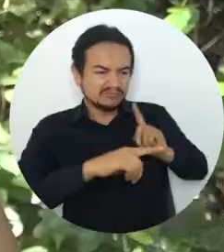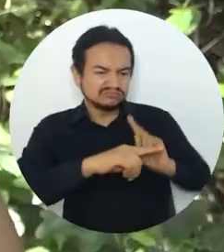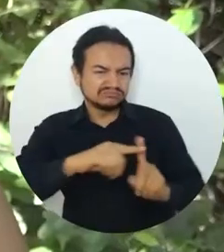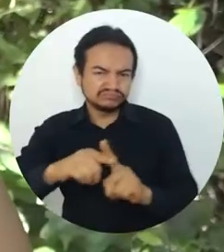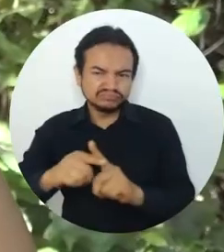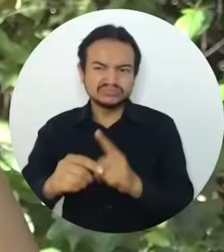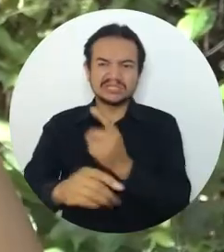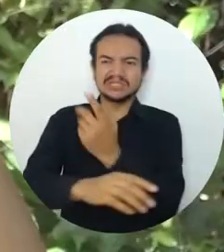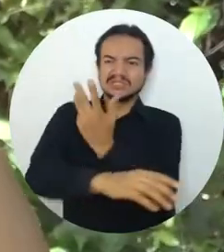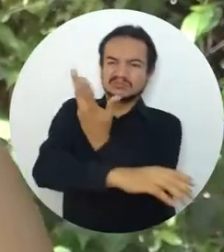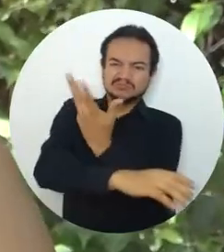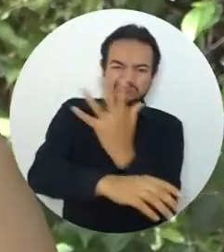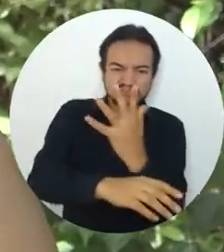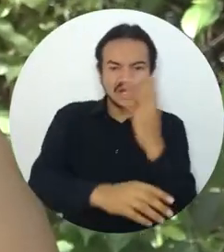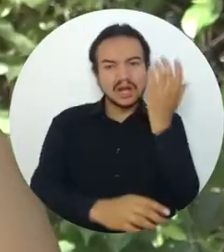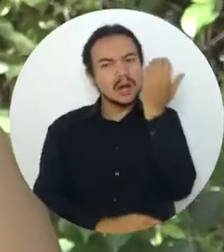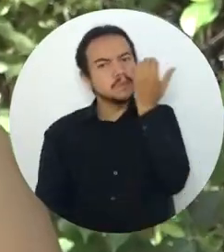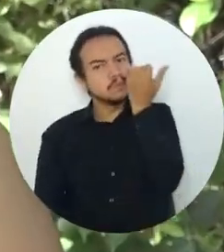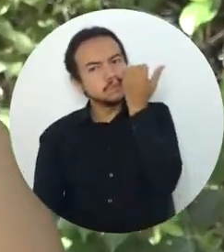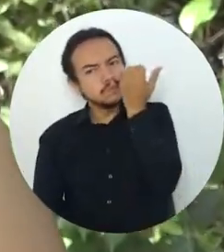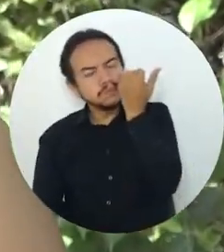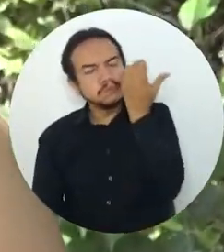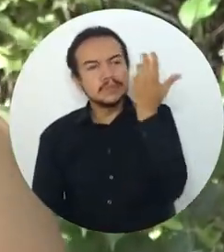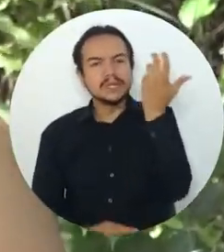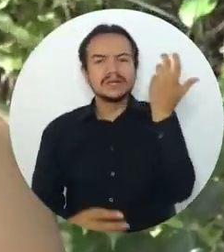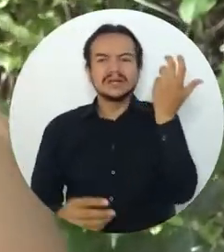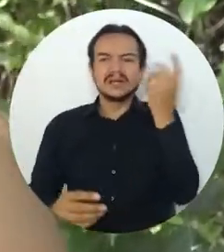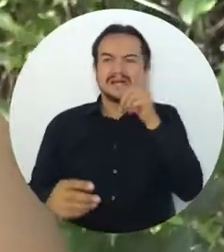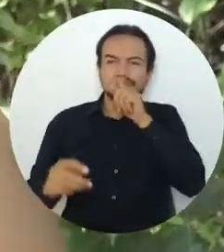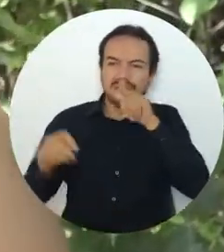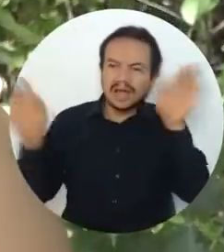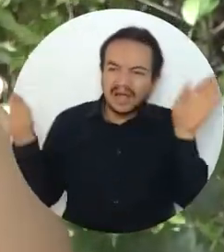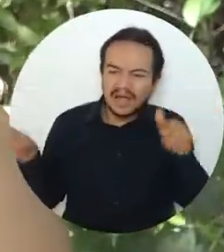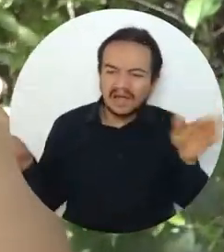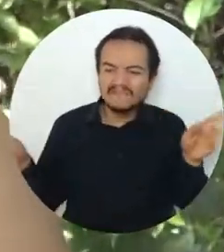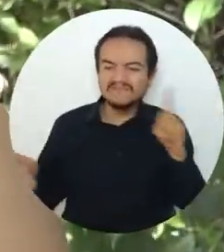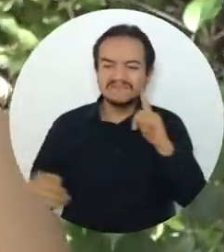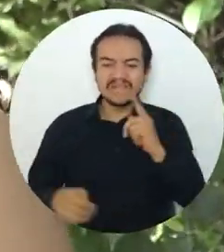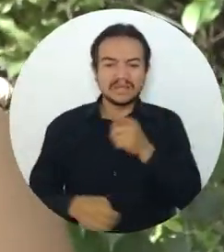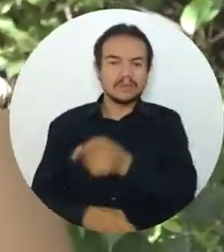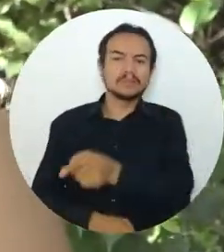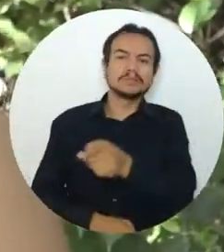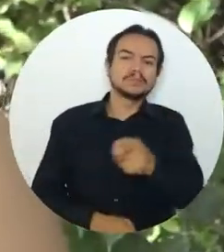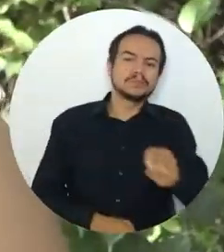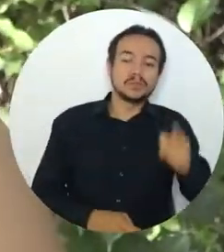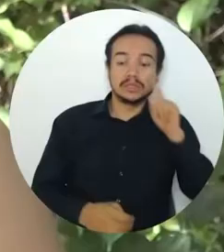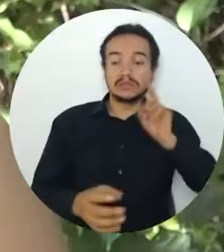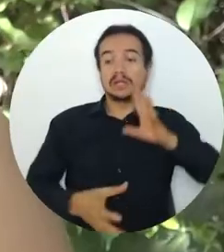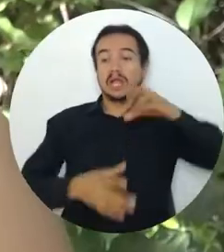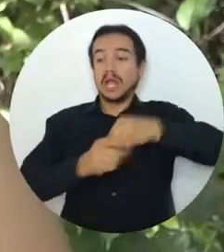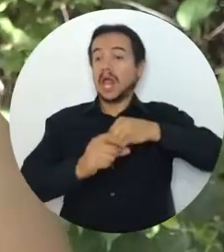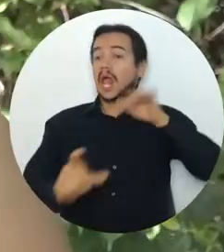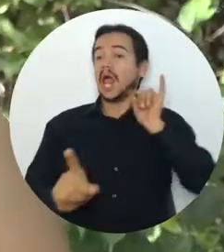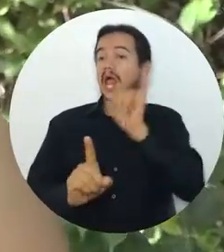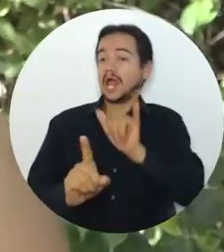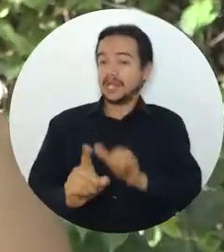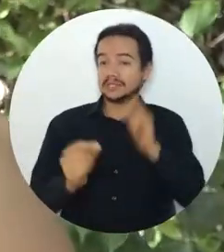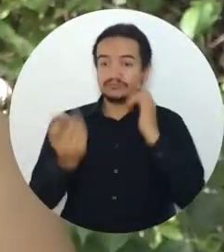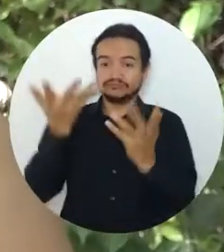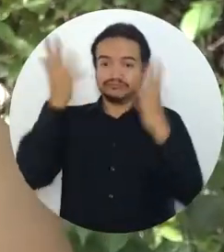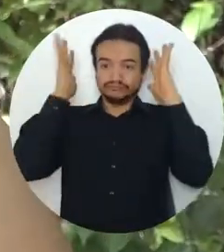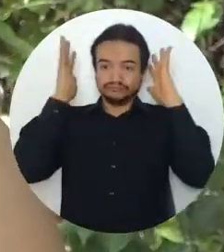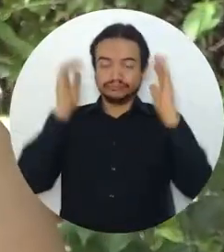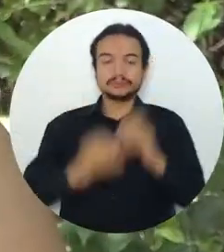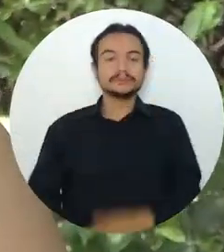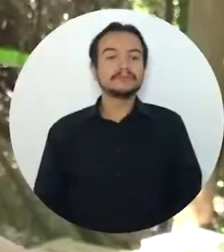especies de aves, de mamíferos, especies de plantas también que son propias de este bosque, que poco